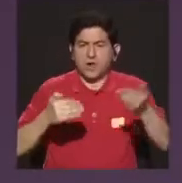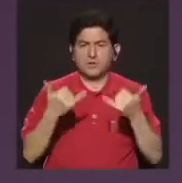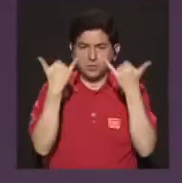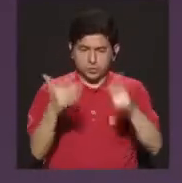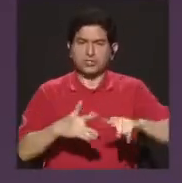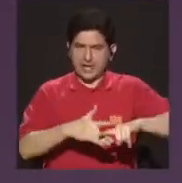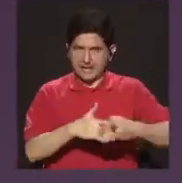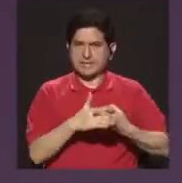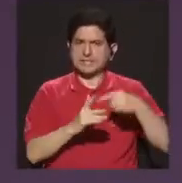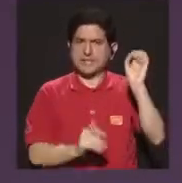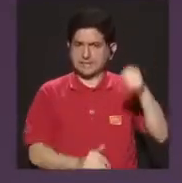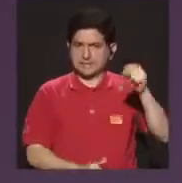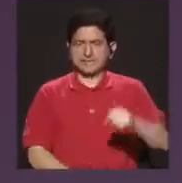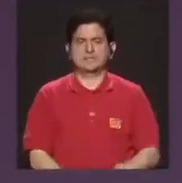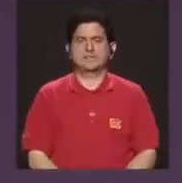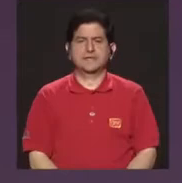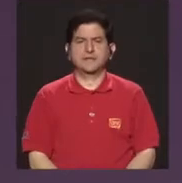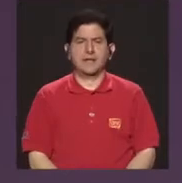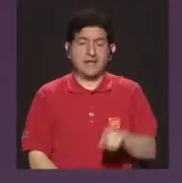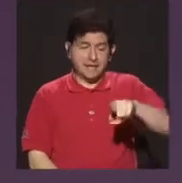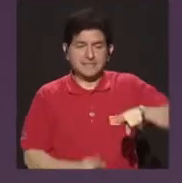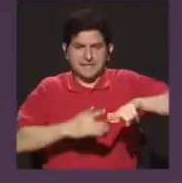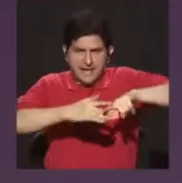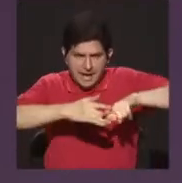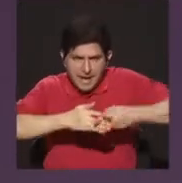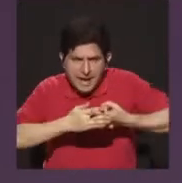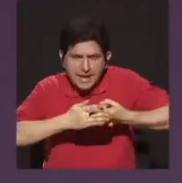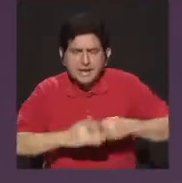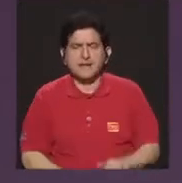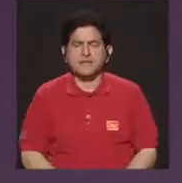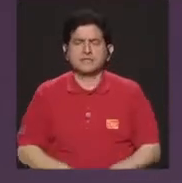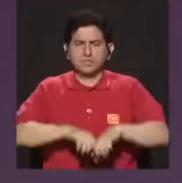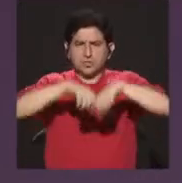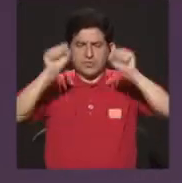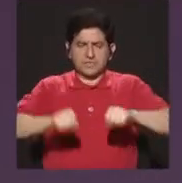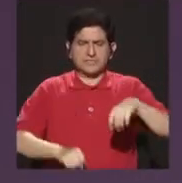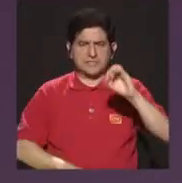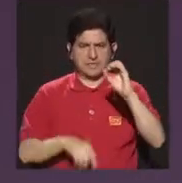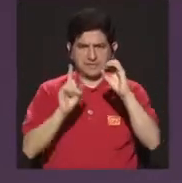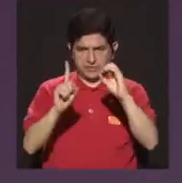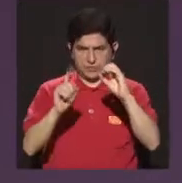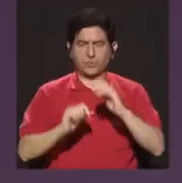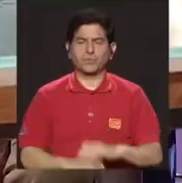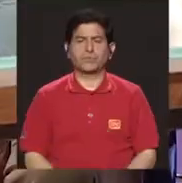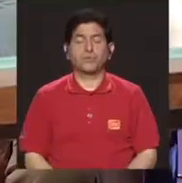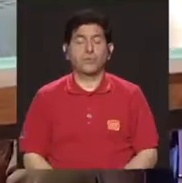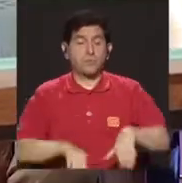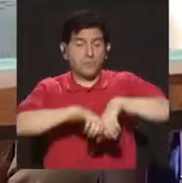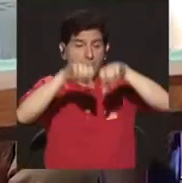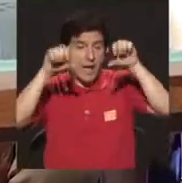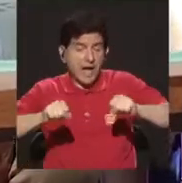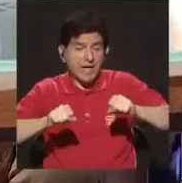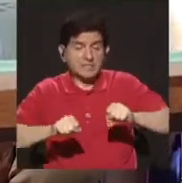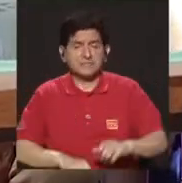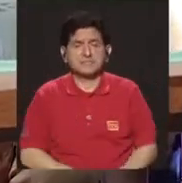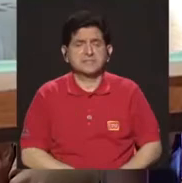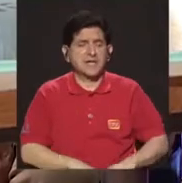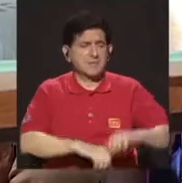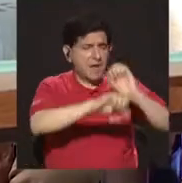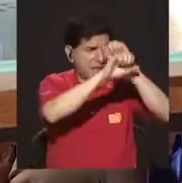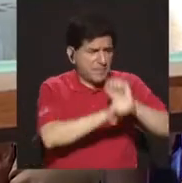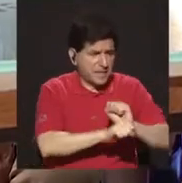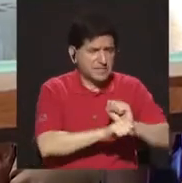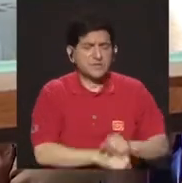que ya está iniciando se lo que se conoce como el encendido digital por este apagón analógico que se pospuso